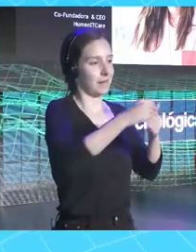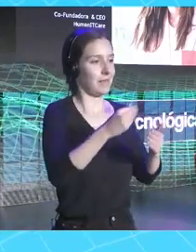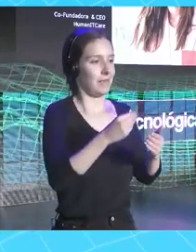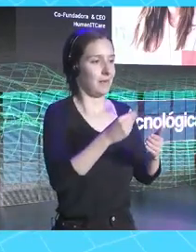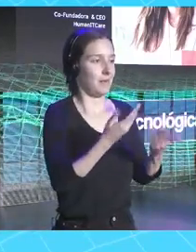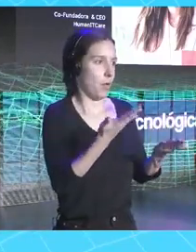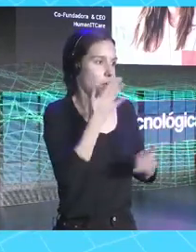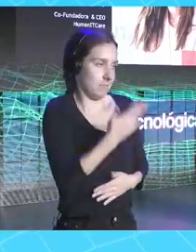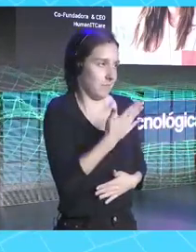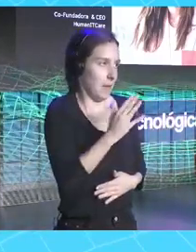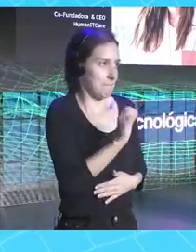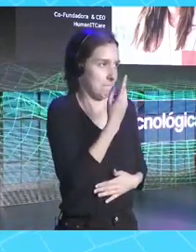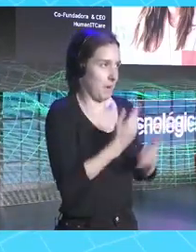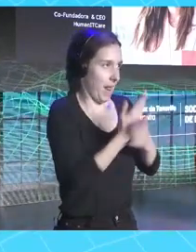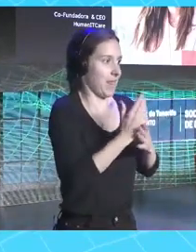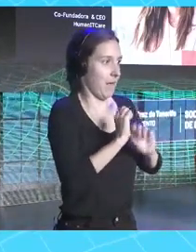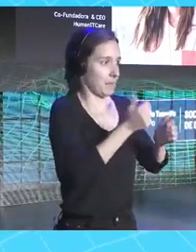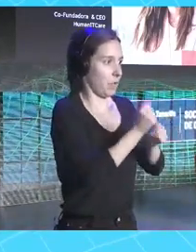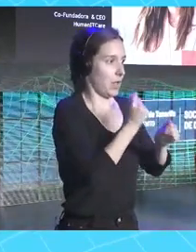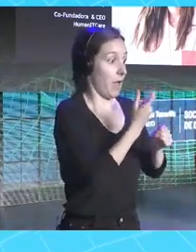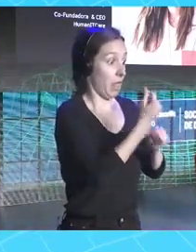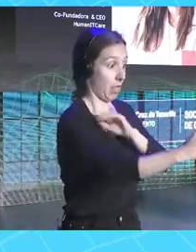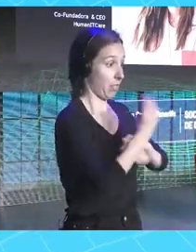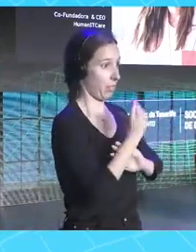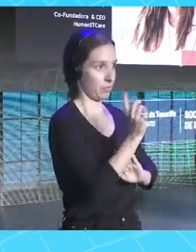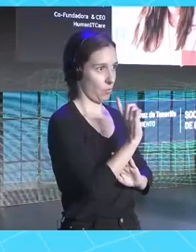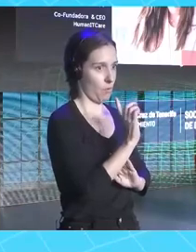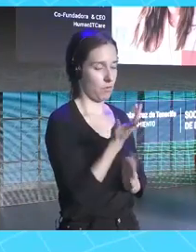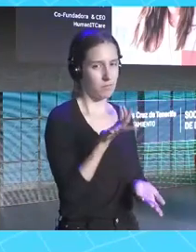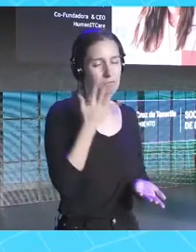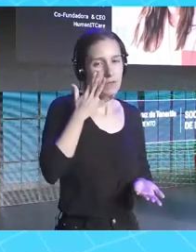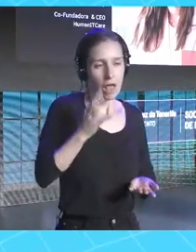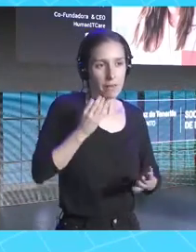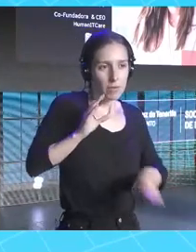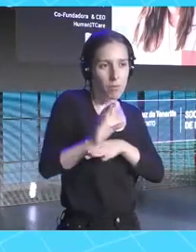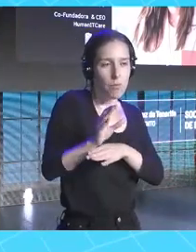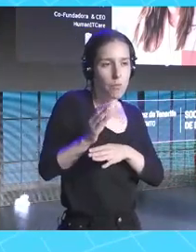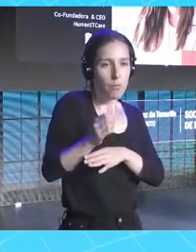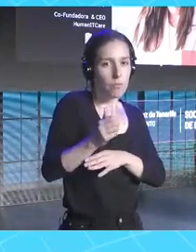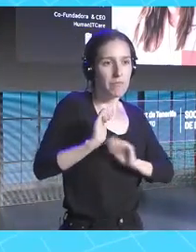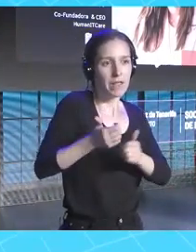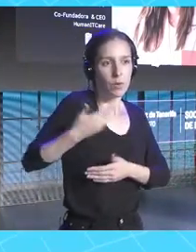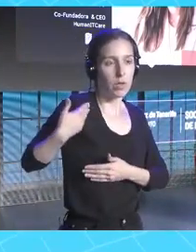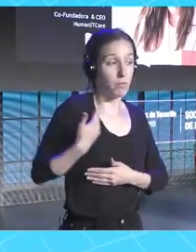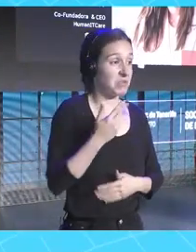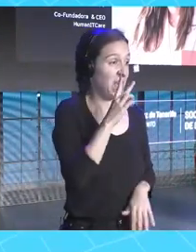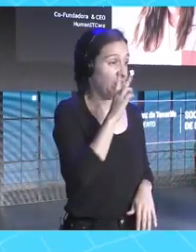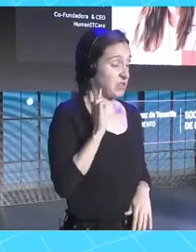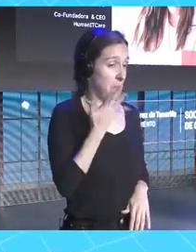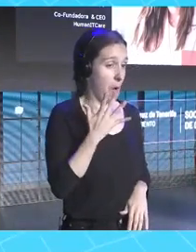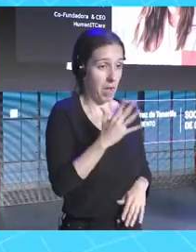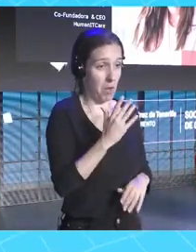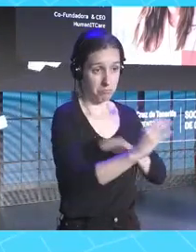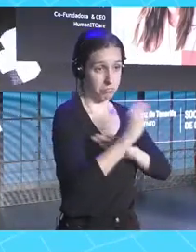Por así decirlo cuándo empezasteis a levantar financiación pues hace dos años o sea no llevábamos ni dos años y medio casi tres como